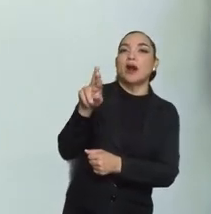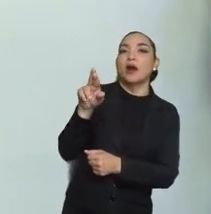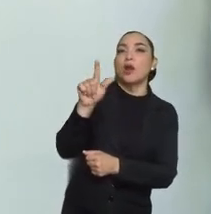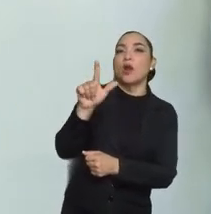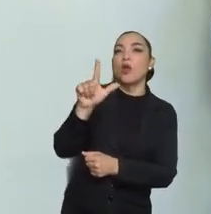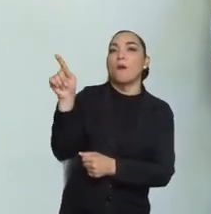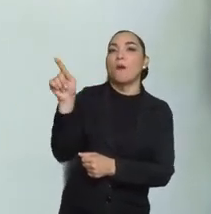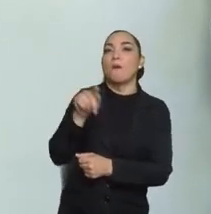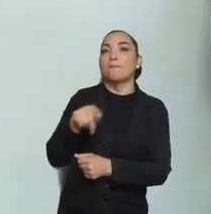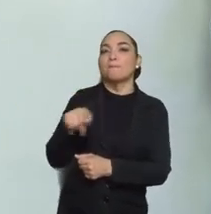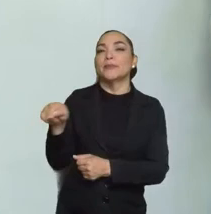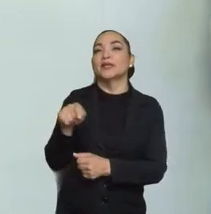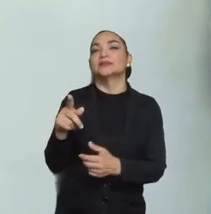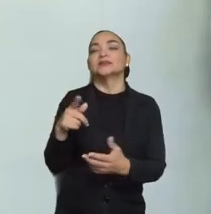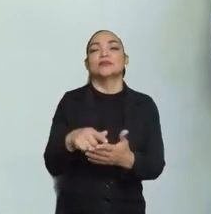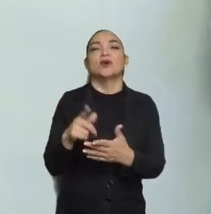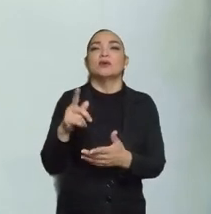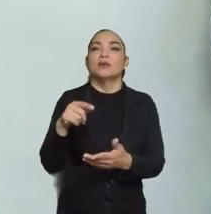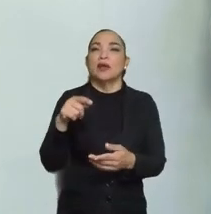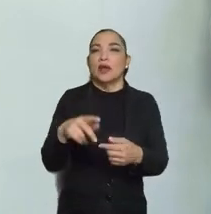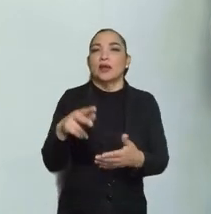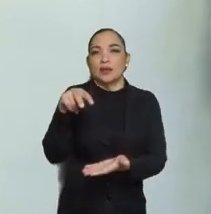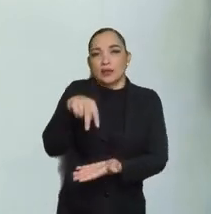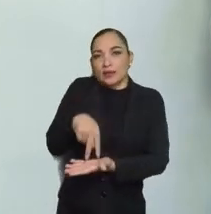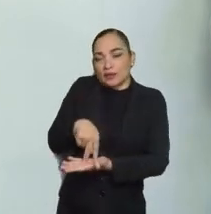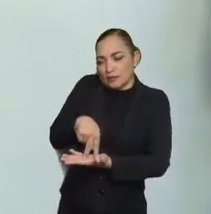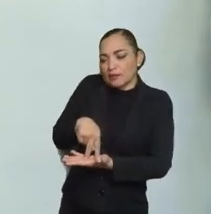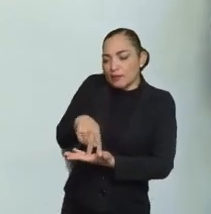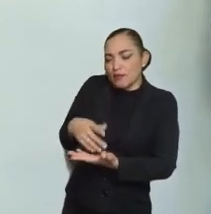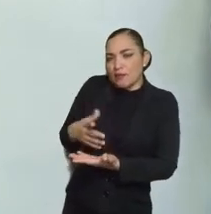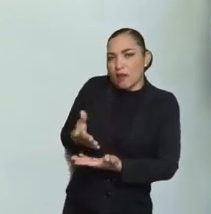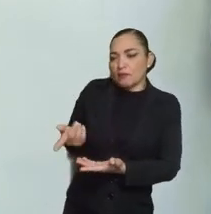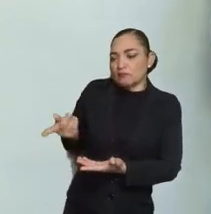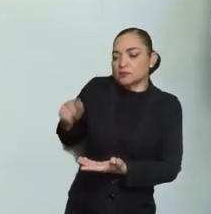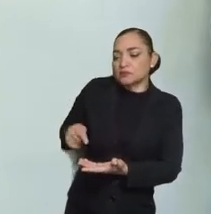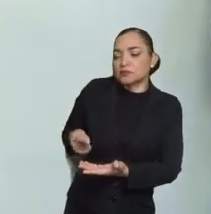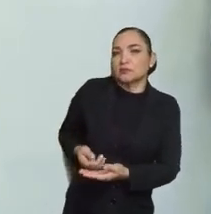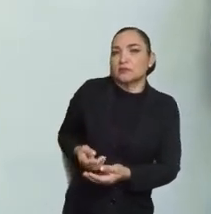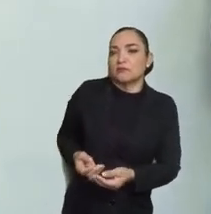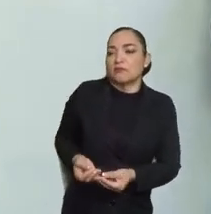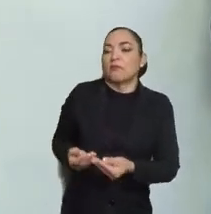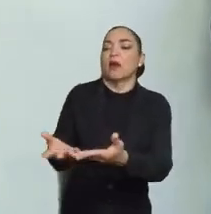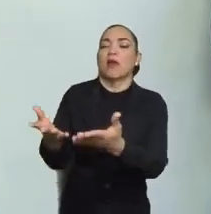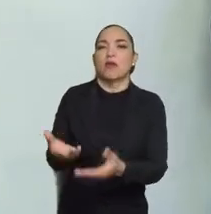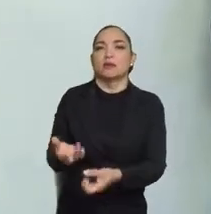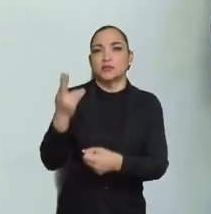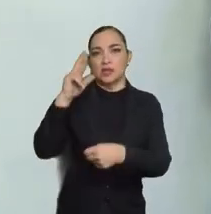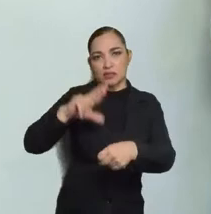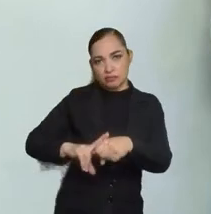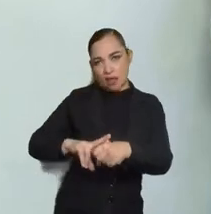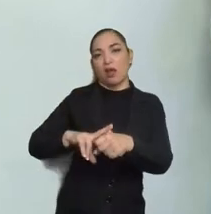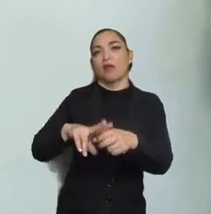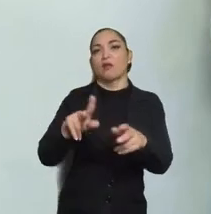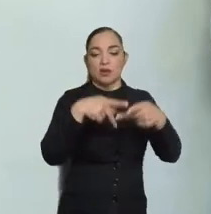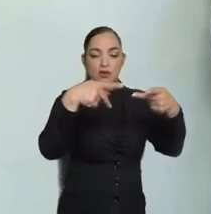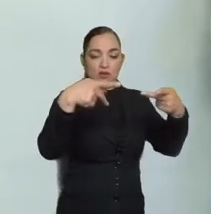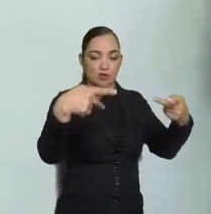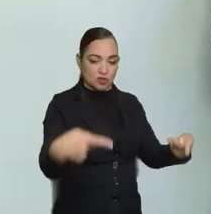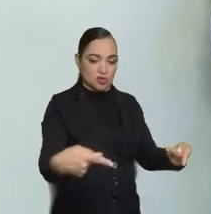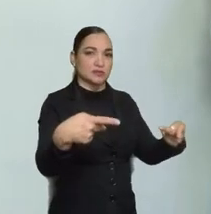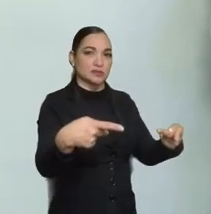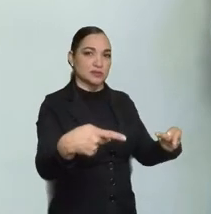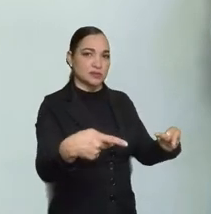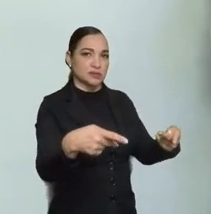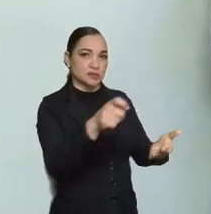desde aquí les estoy dando yo, que vayan los periodistas y les digan, si yo les he dicho, no